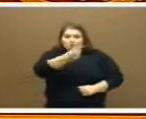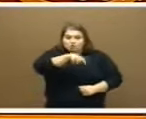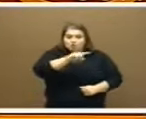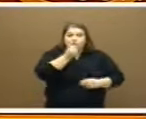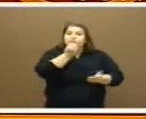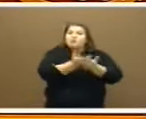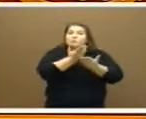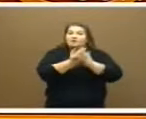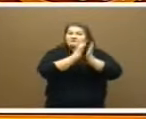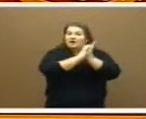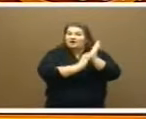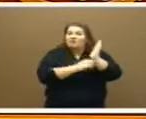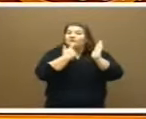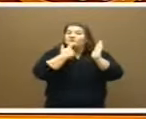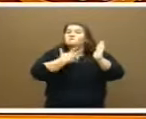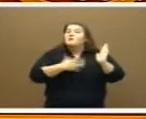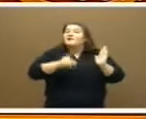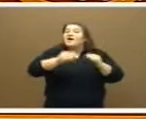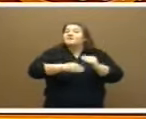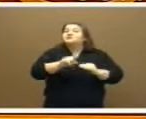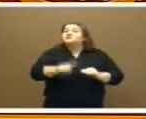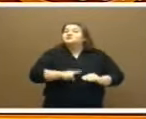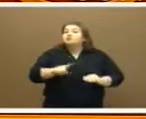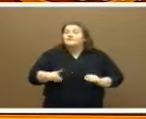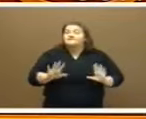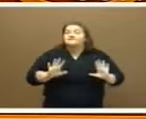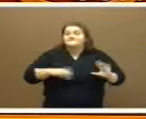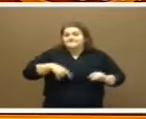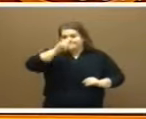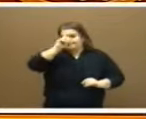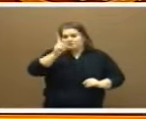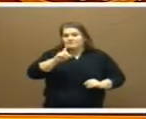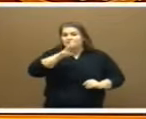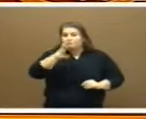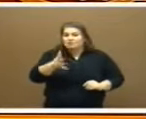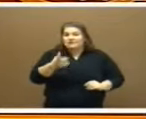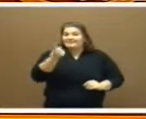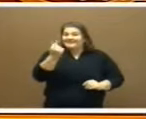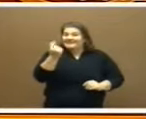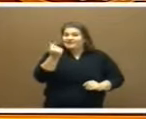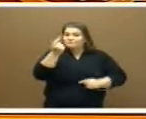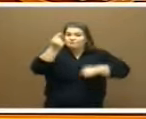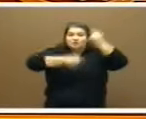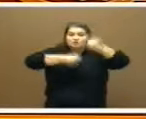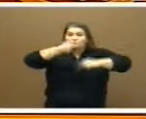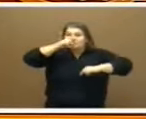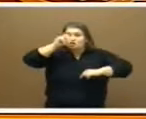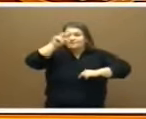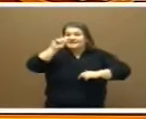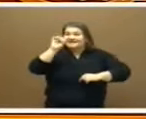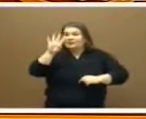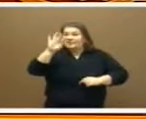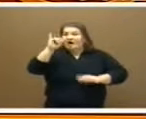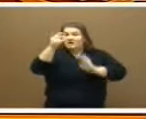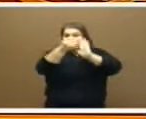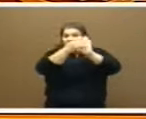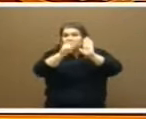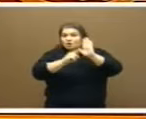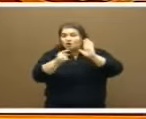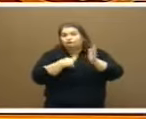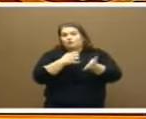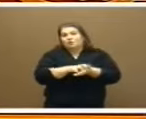en su propuesta, será posible, puesto que no sé si esta partida está contemplada en los presupuestos de 2014. Tengo mis dudas y